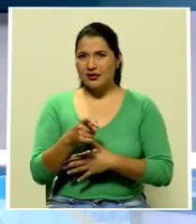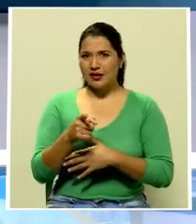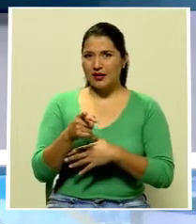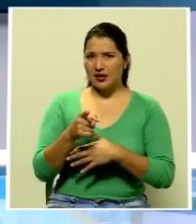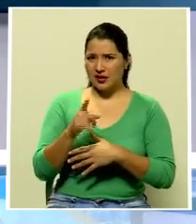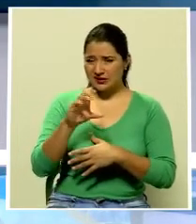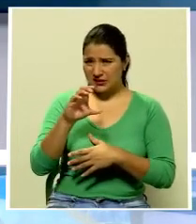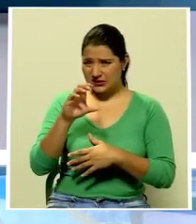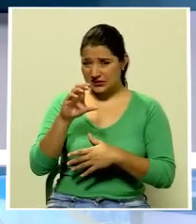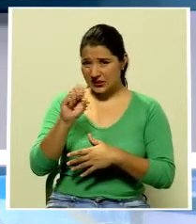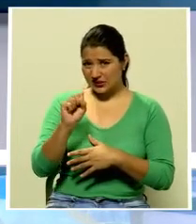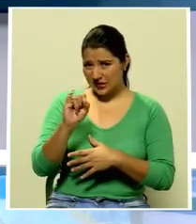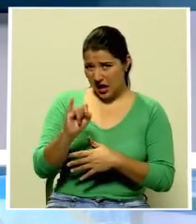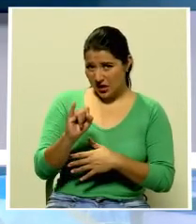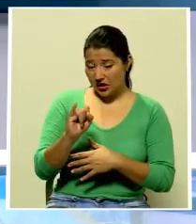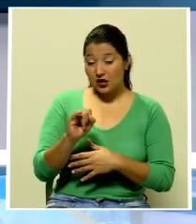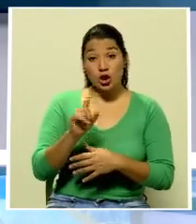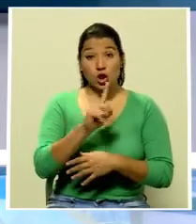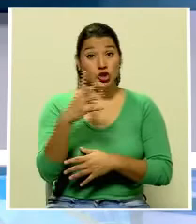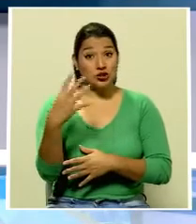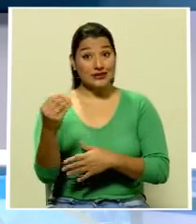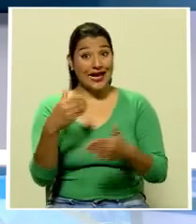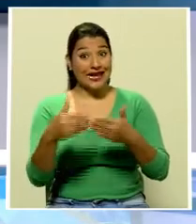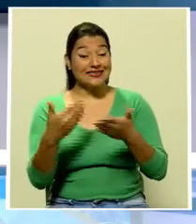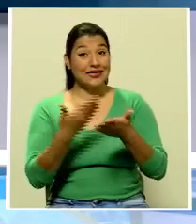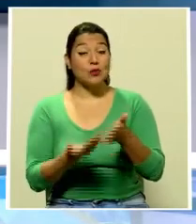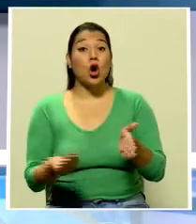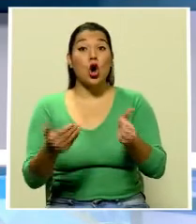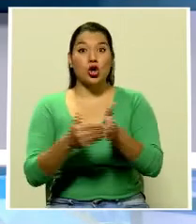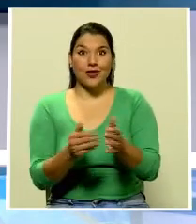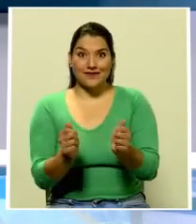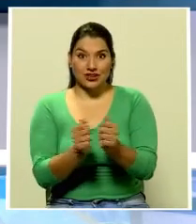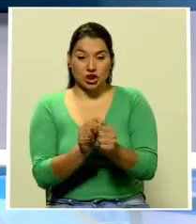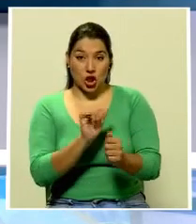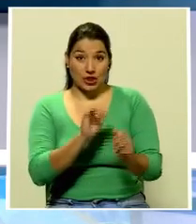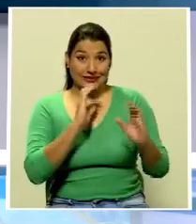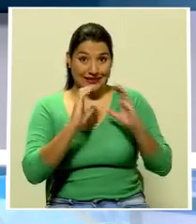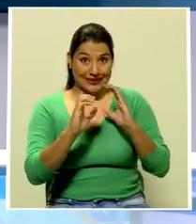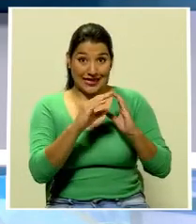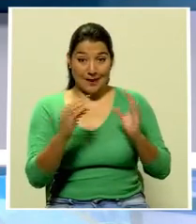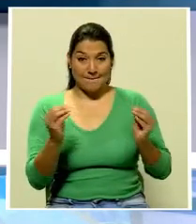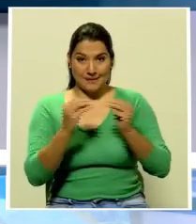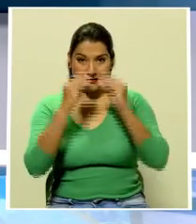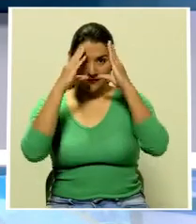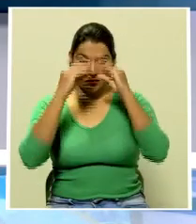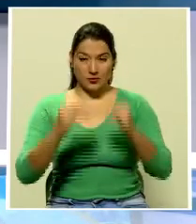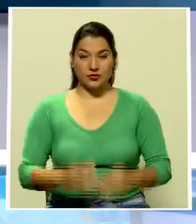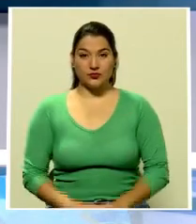CSI? No se vaya, en 1 minuto regresamos con esta entrevista y más información.